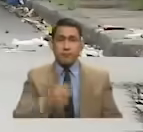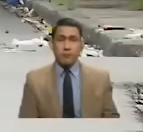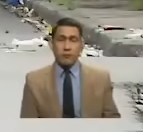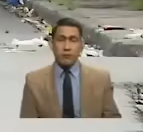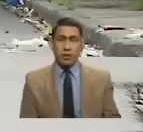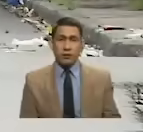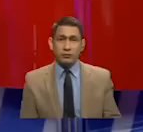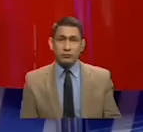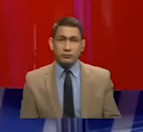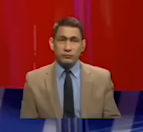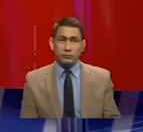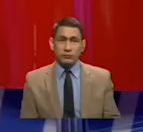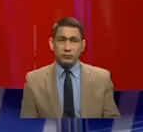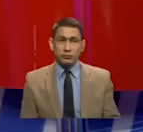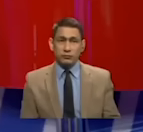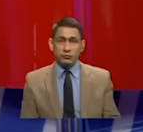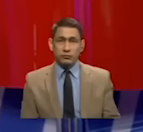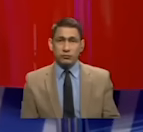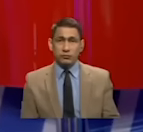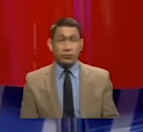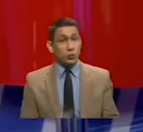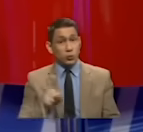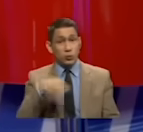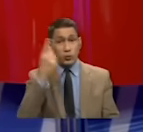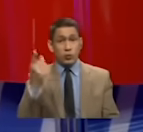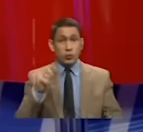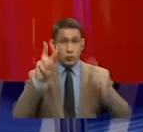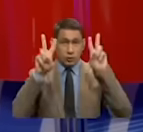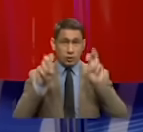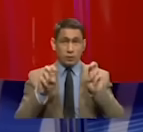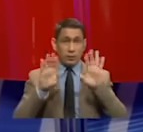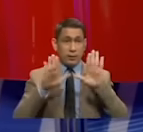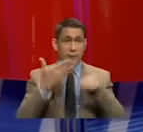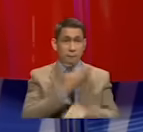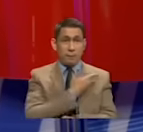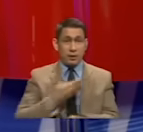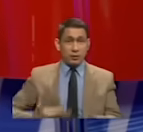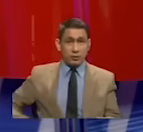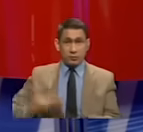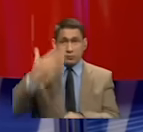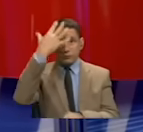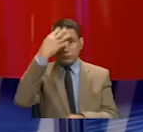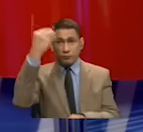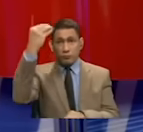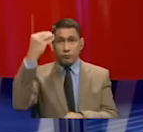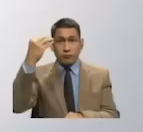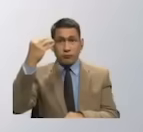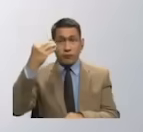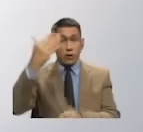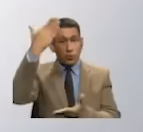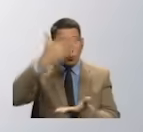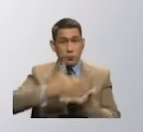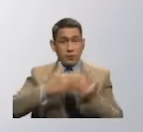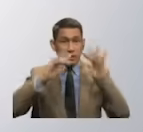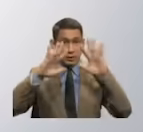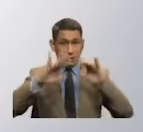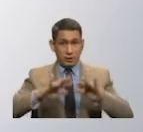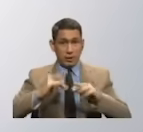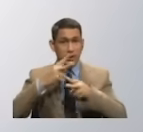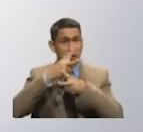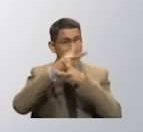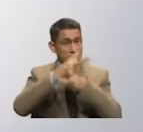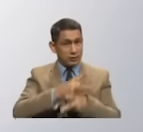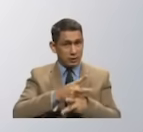TC Televisión. En otro tema les contamos que el presidente Daniel Noboa eliminó la Secretaría Nacional de